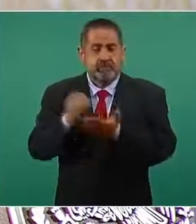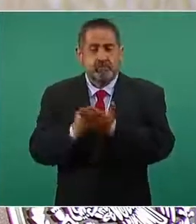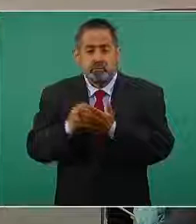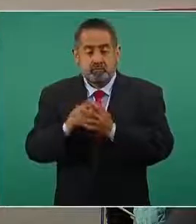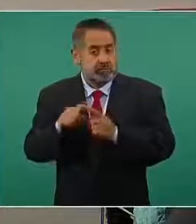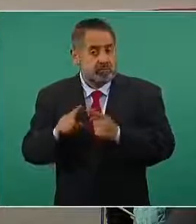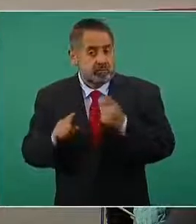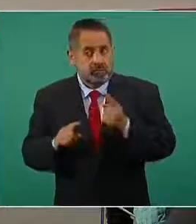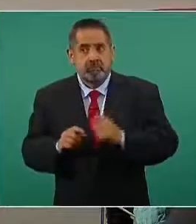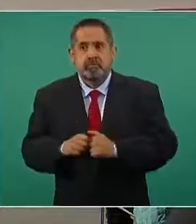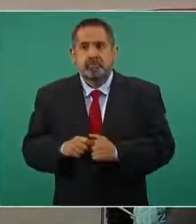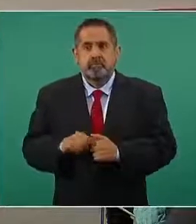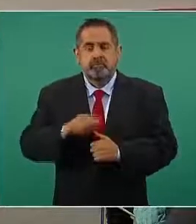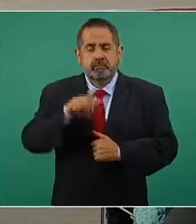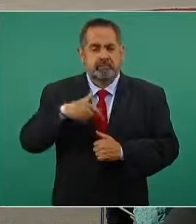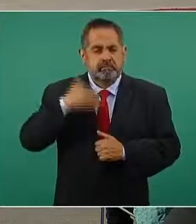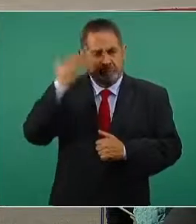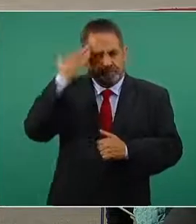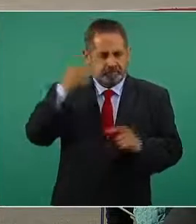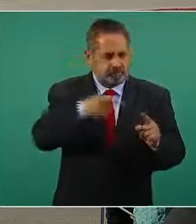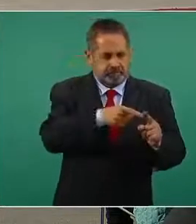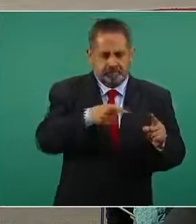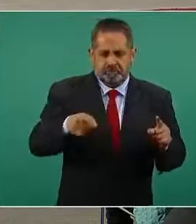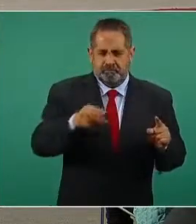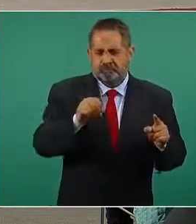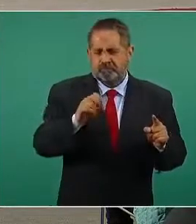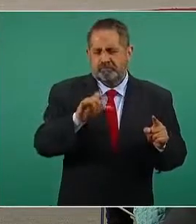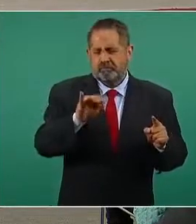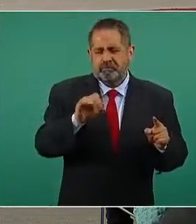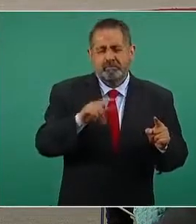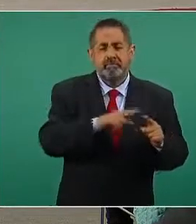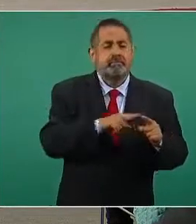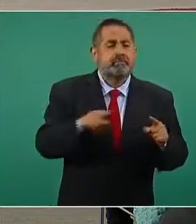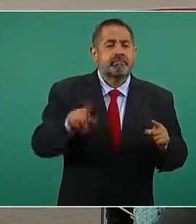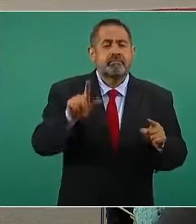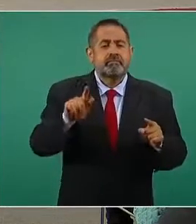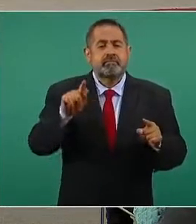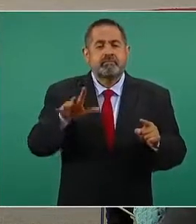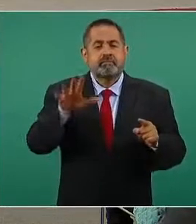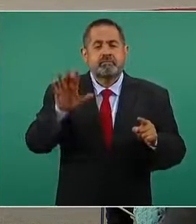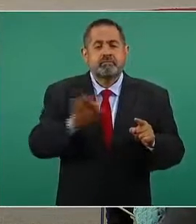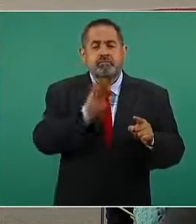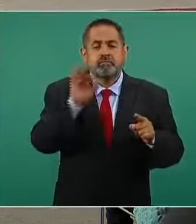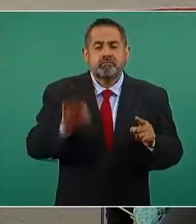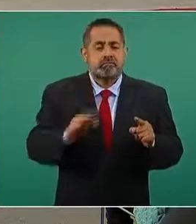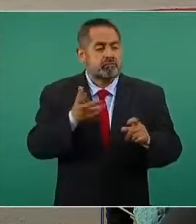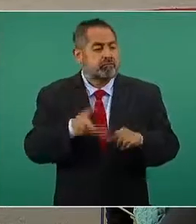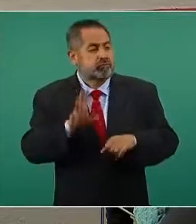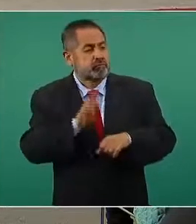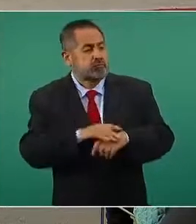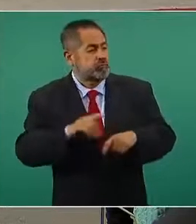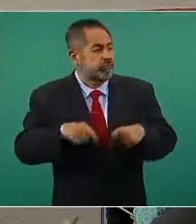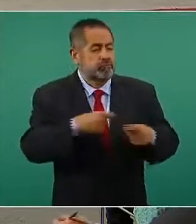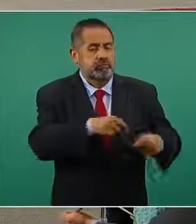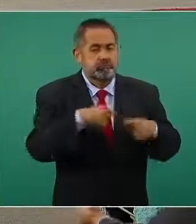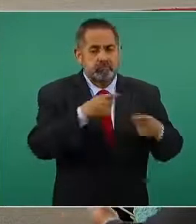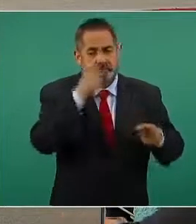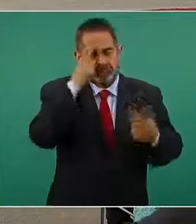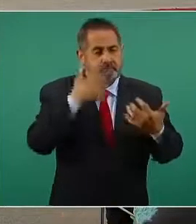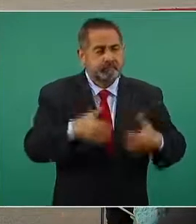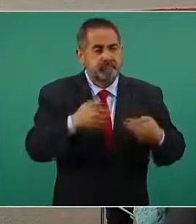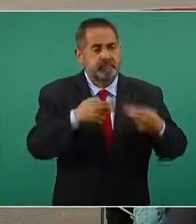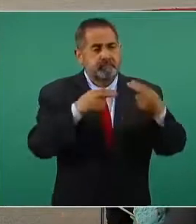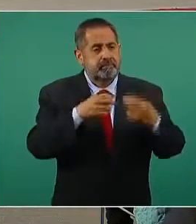mineral. Durante el periodo neoliberal, alrededor del 75% de las concesiones mineras se otorgaron a